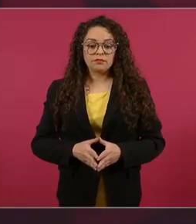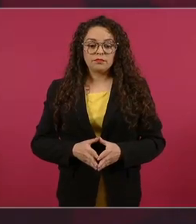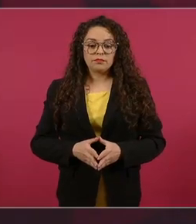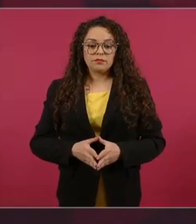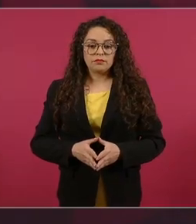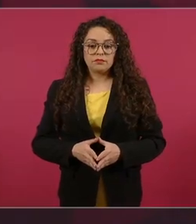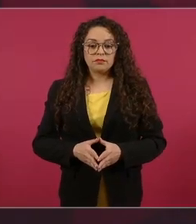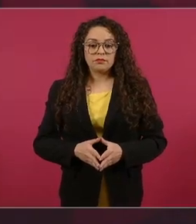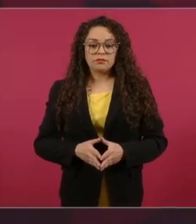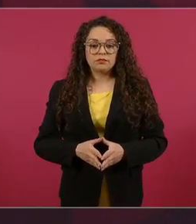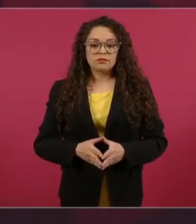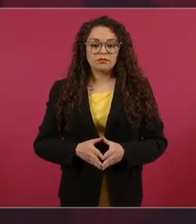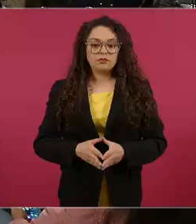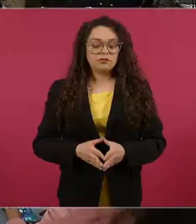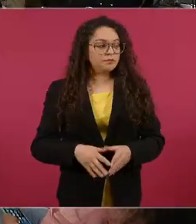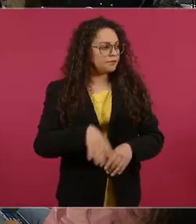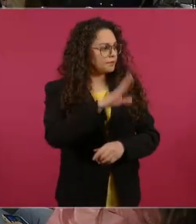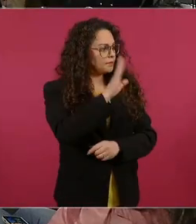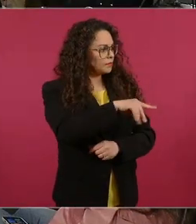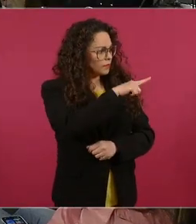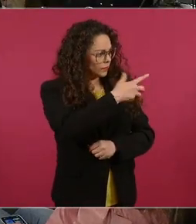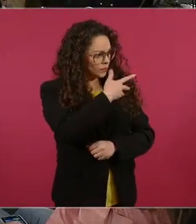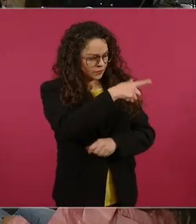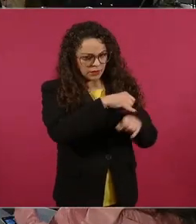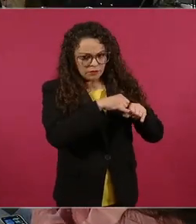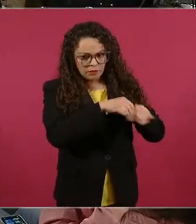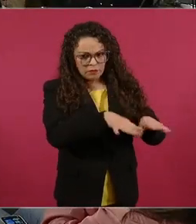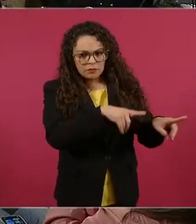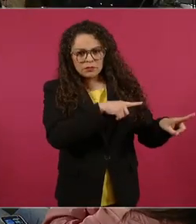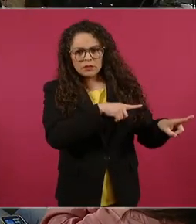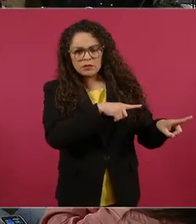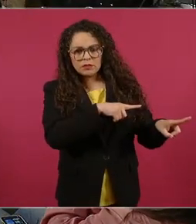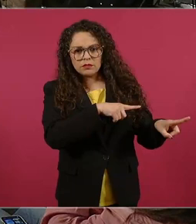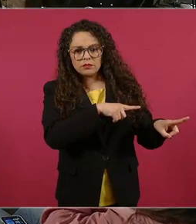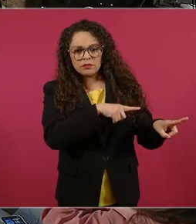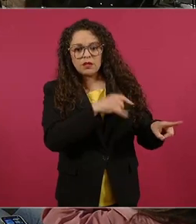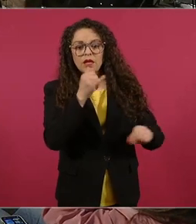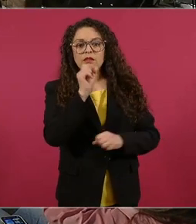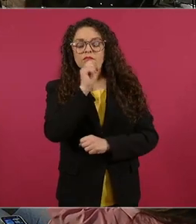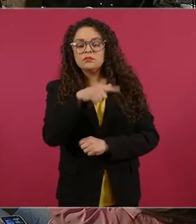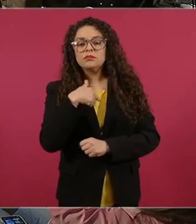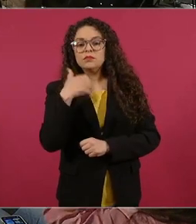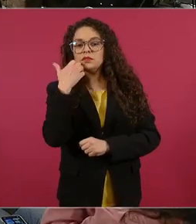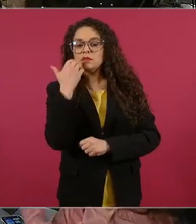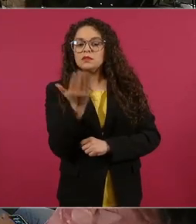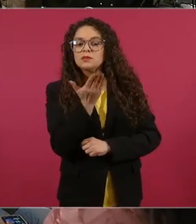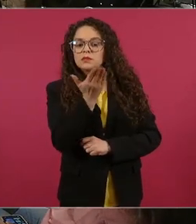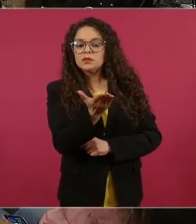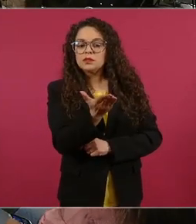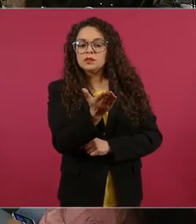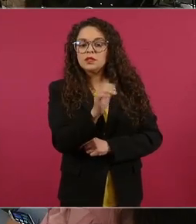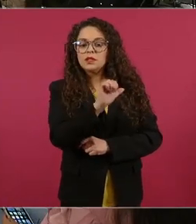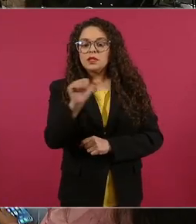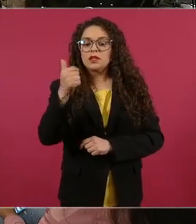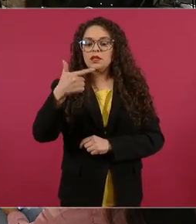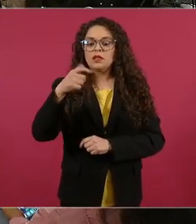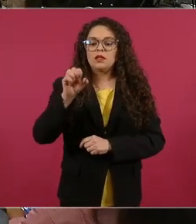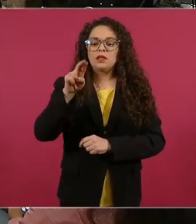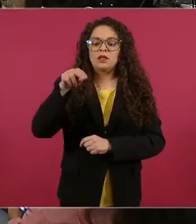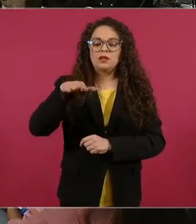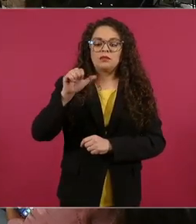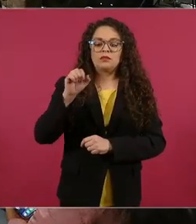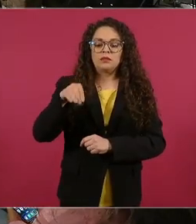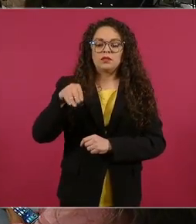No sé si tú tengas información sobre eso, y también le vamos a pedir a Germán Martínez de